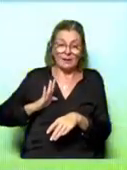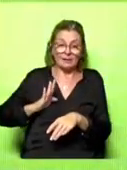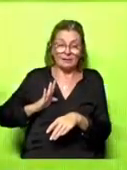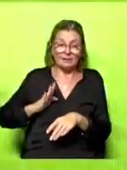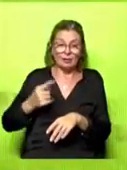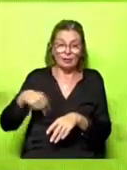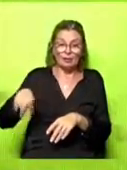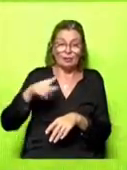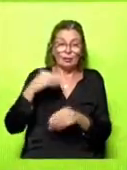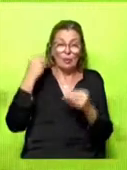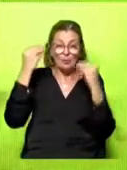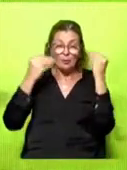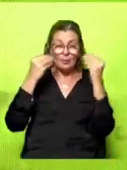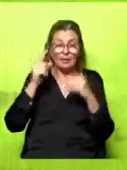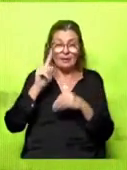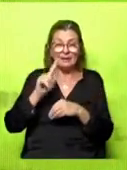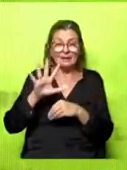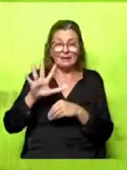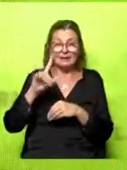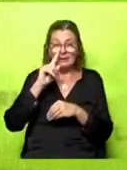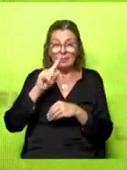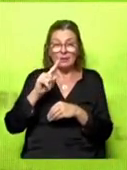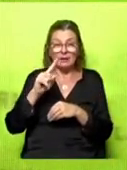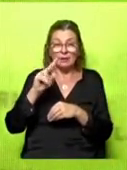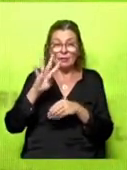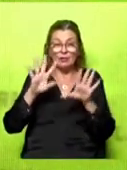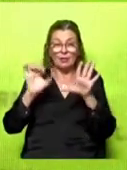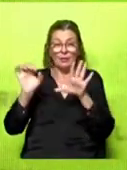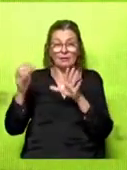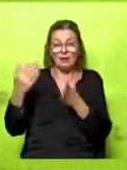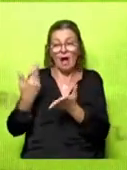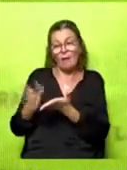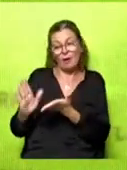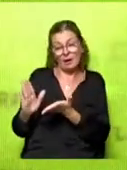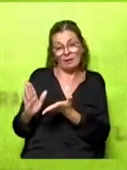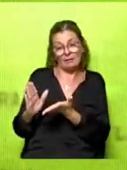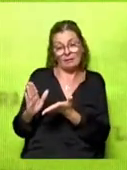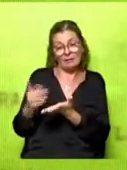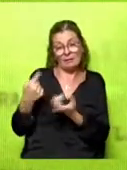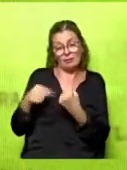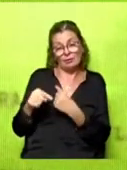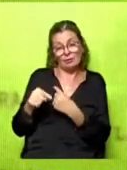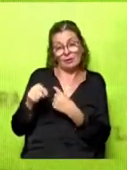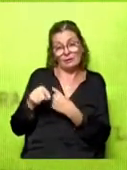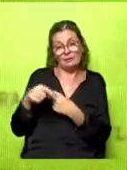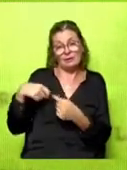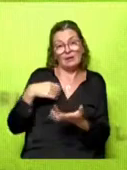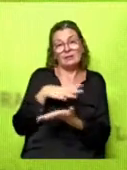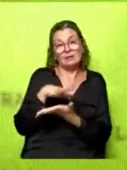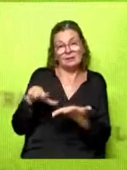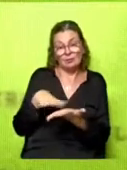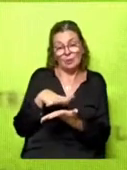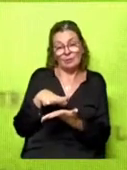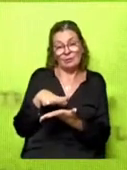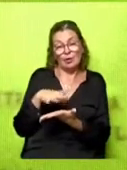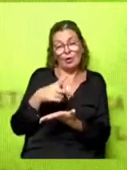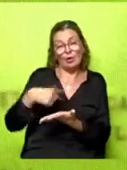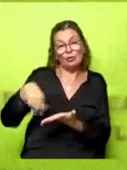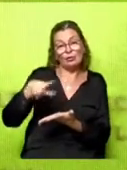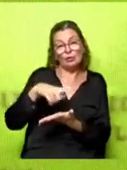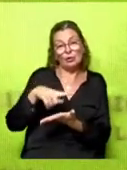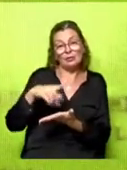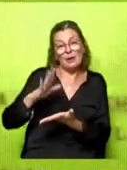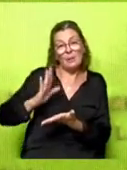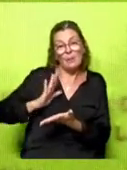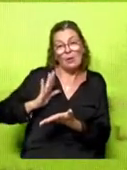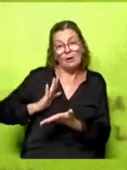a nosotras nos preocupan las 15.900 que quedaron afuera. Entonces tenemos esa situación con todas estas